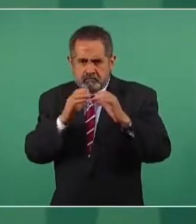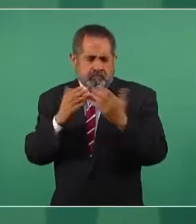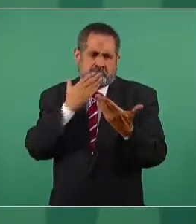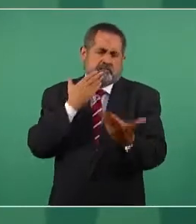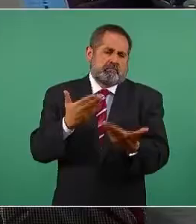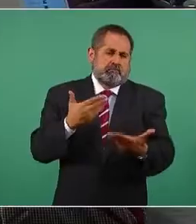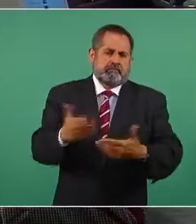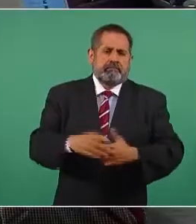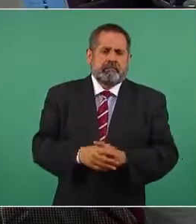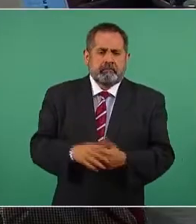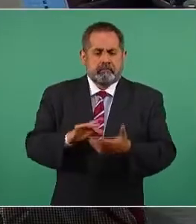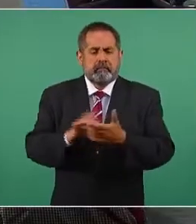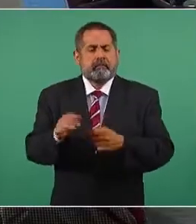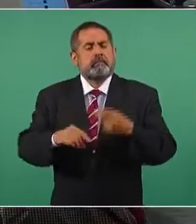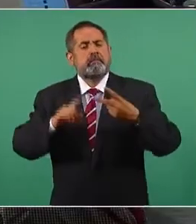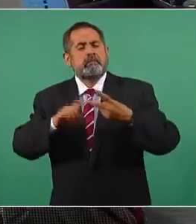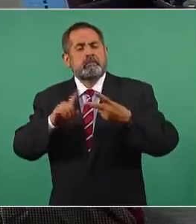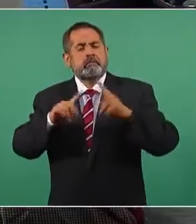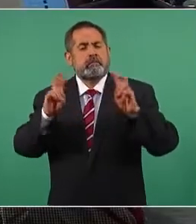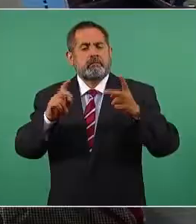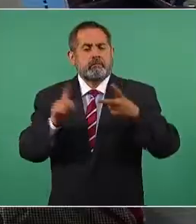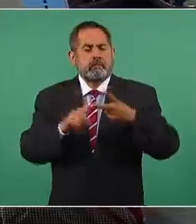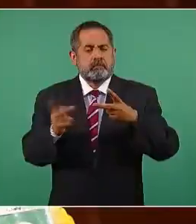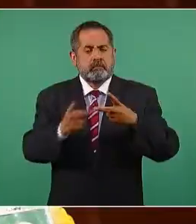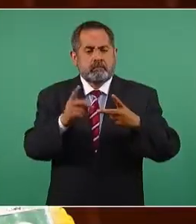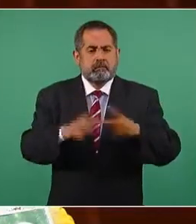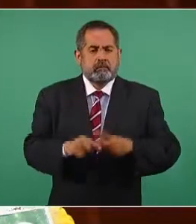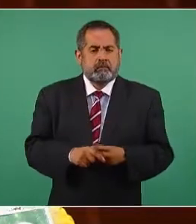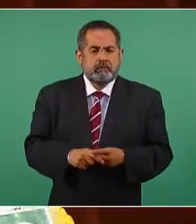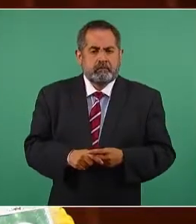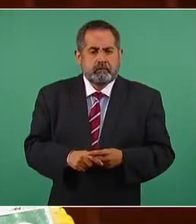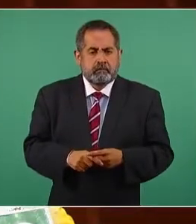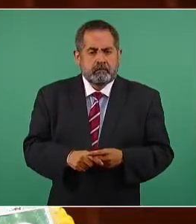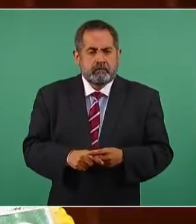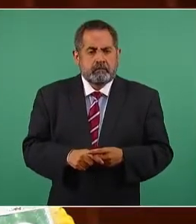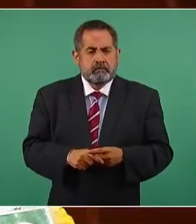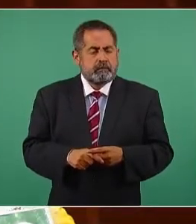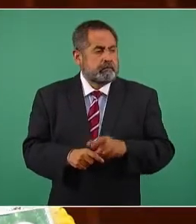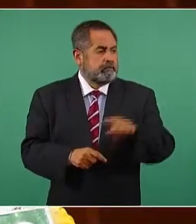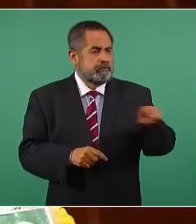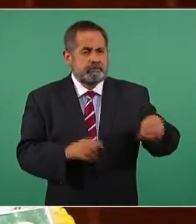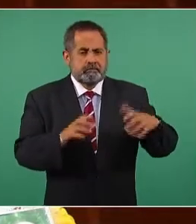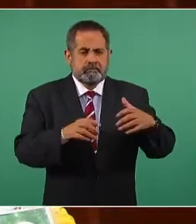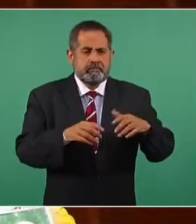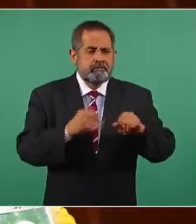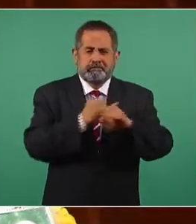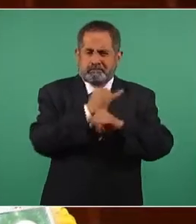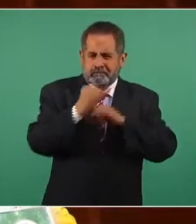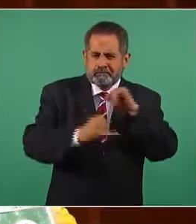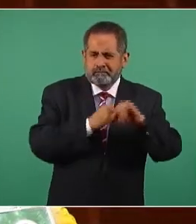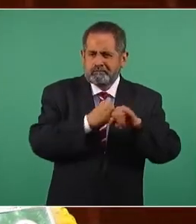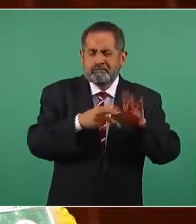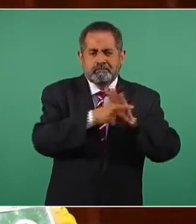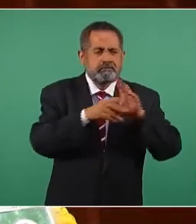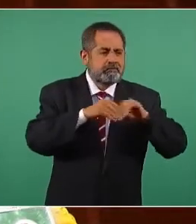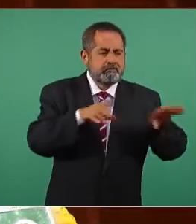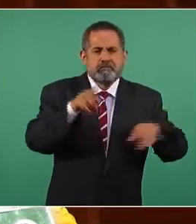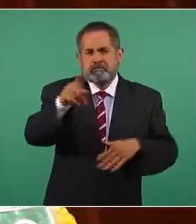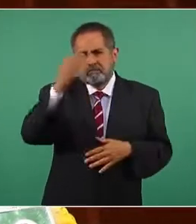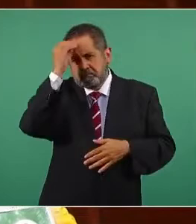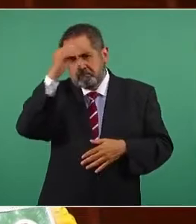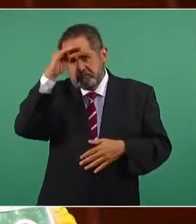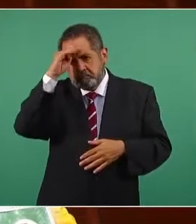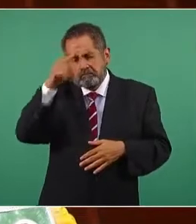simpatía. Gracias. Y segundo tema, canciller, después de varias críticas de medios internacionales, ¿qué opinión